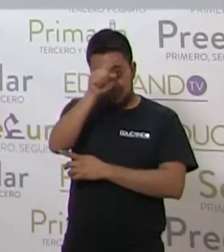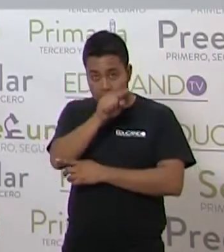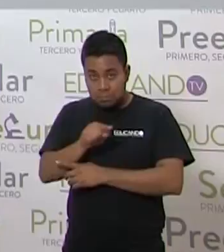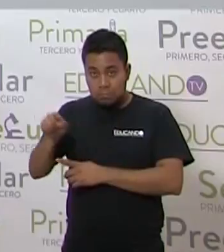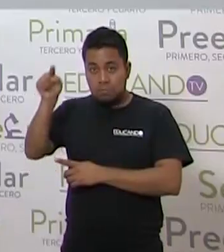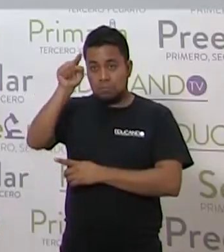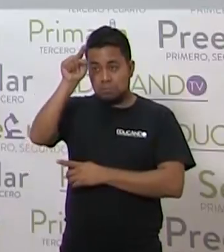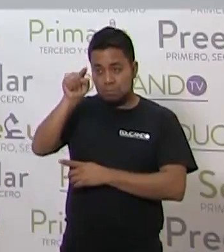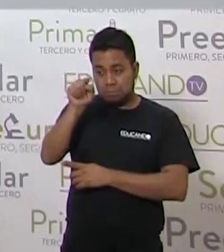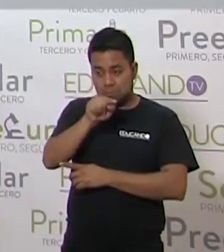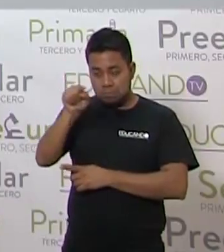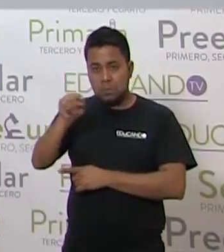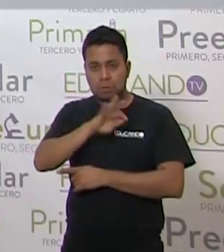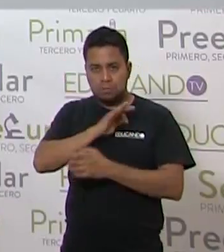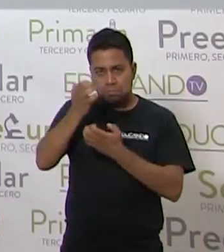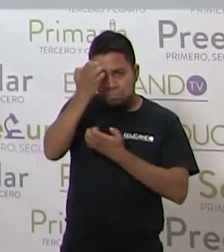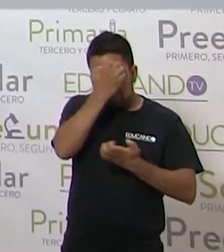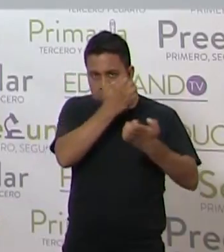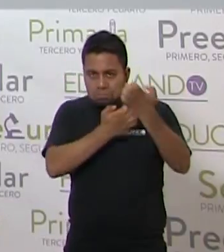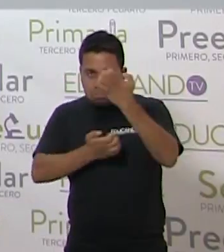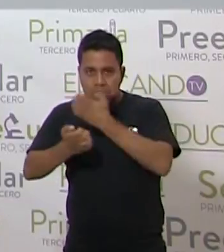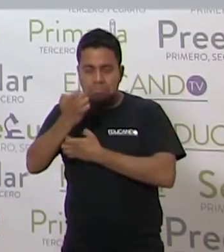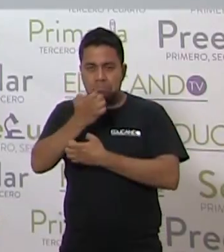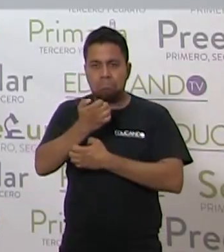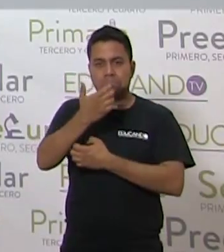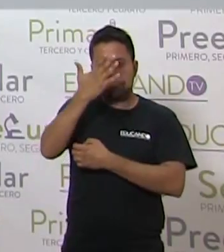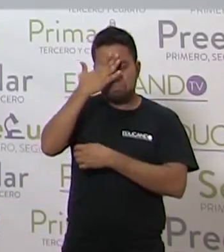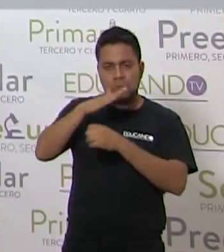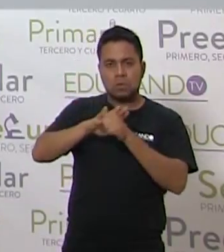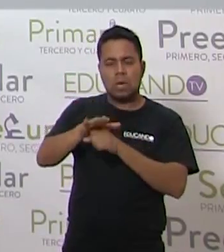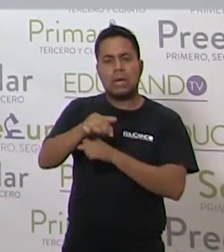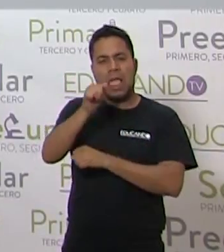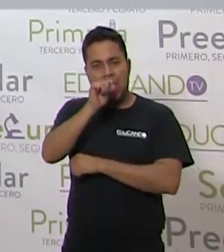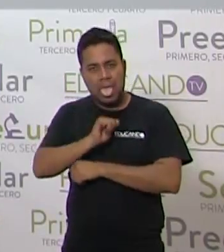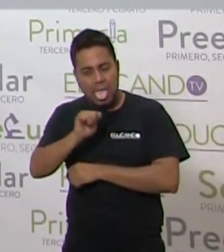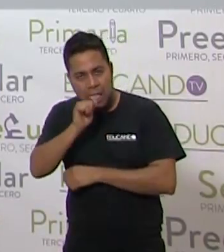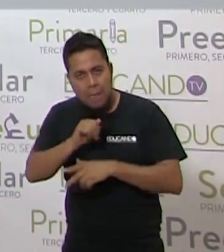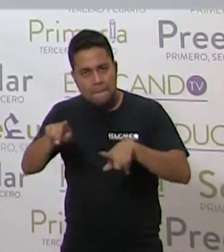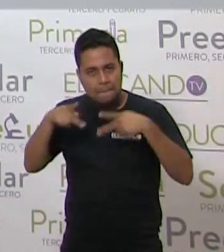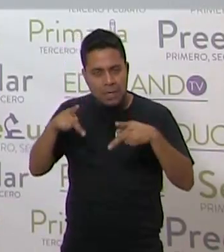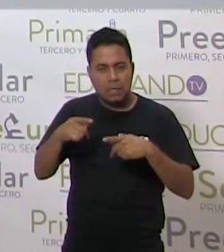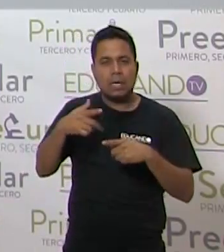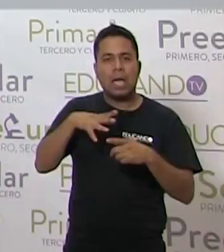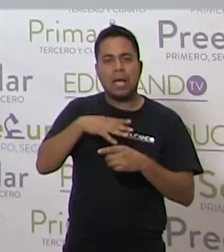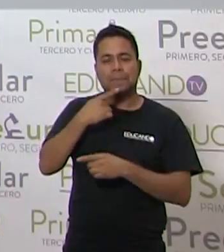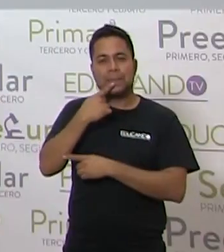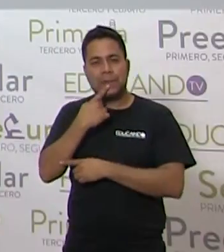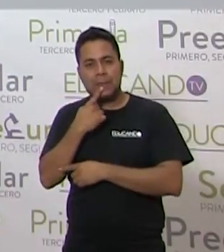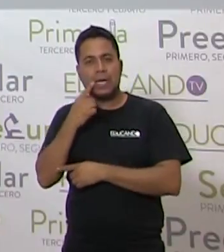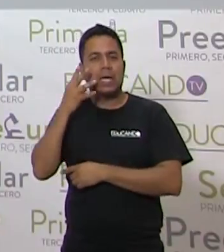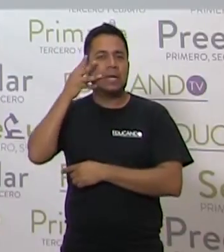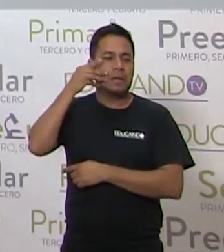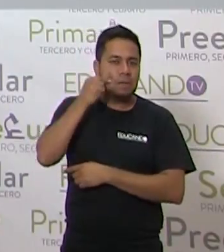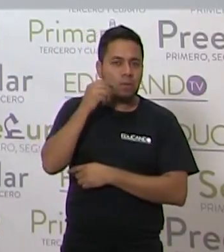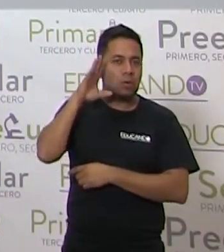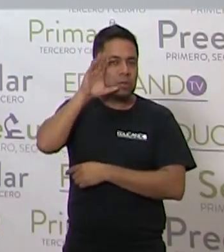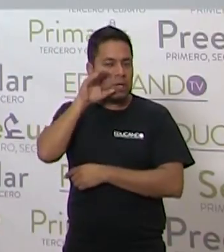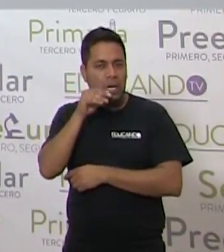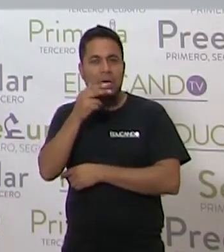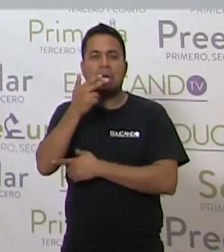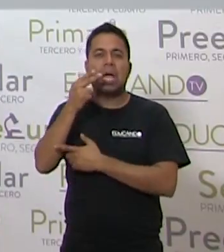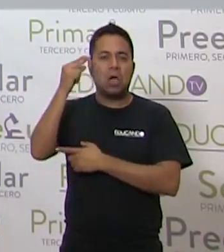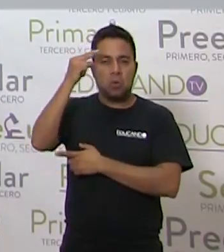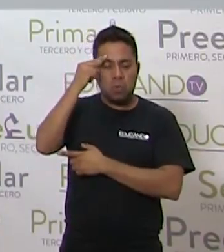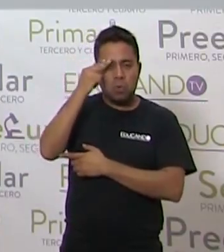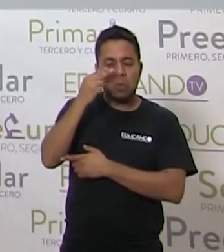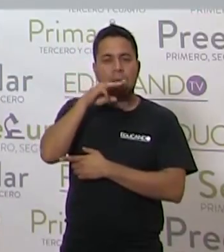puede podemos ir analizando podemos ver que se trata de paletas que hay Sabores limón naranja Mora uva mango